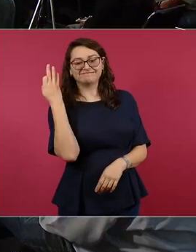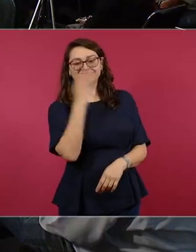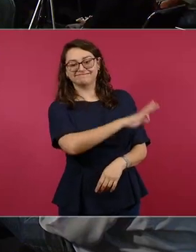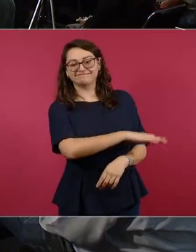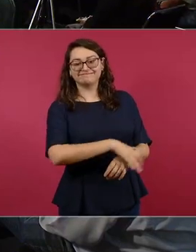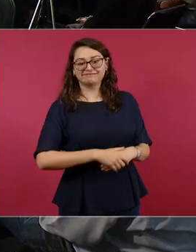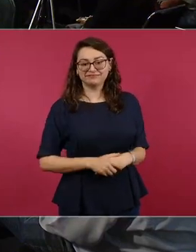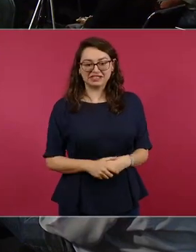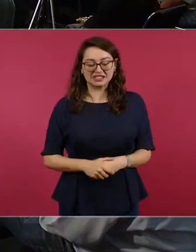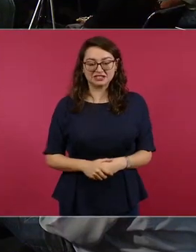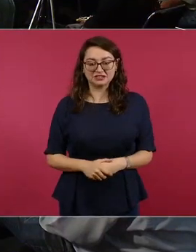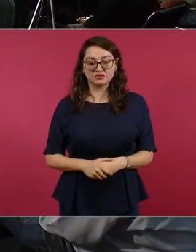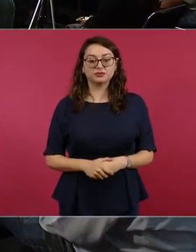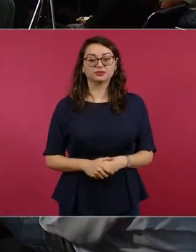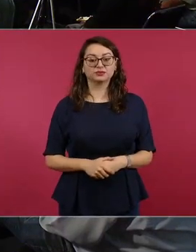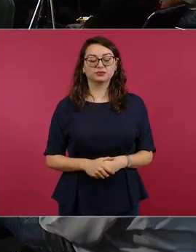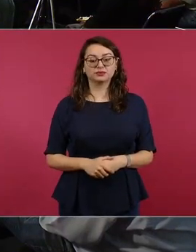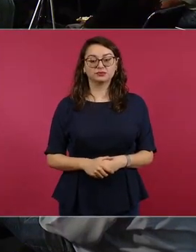falso.